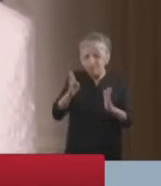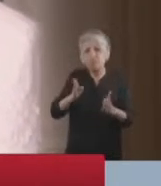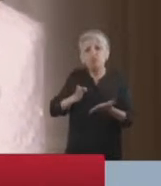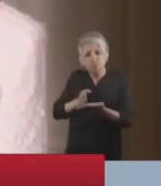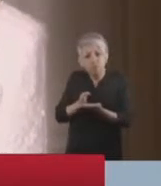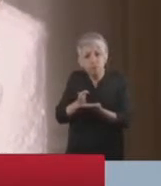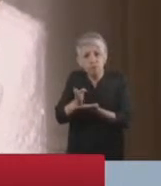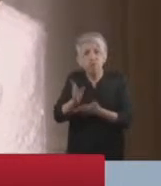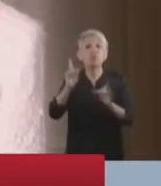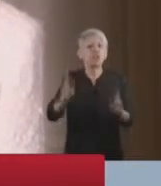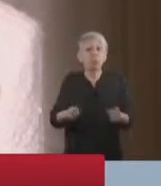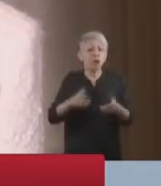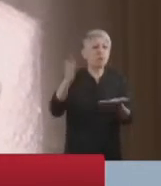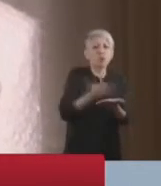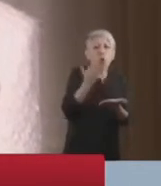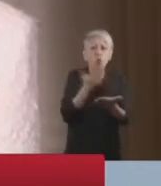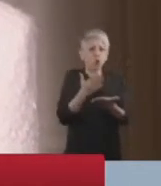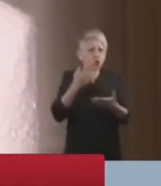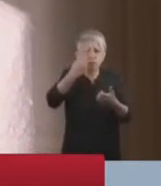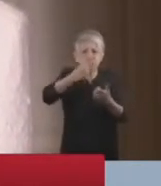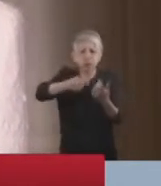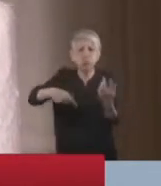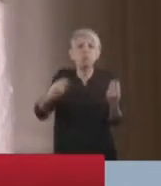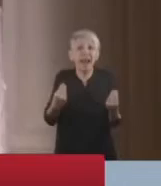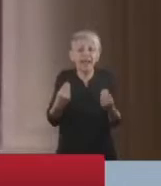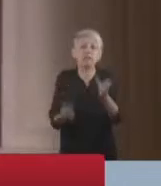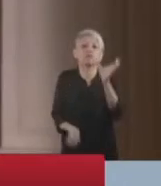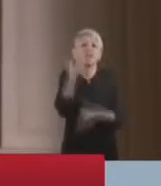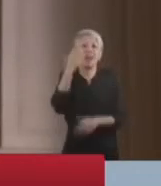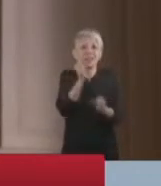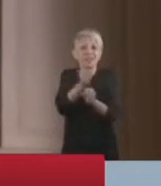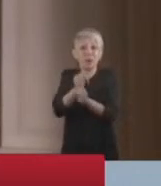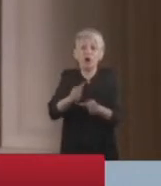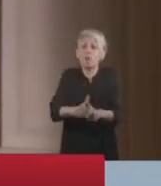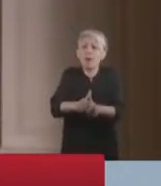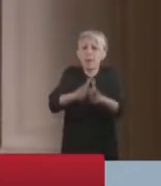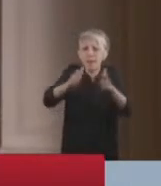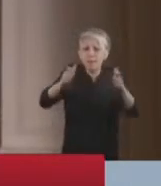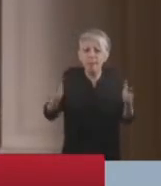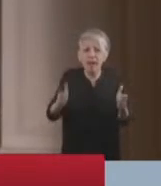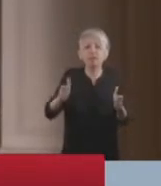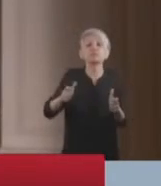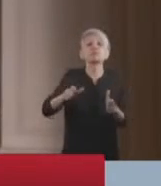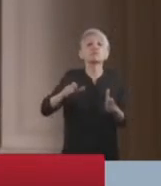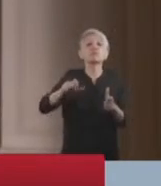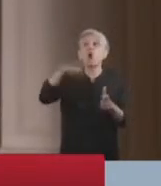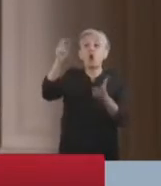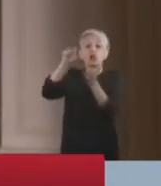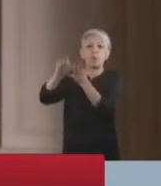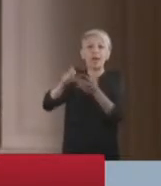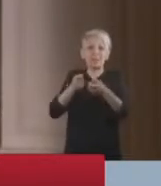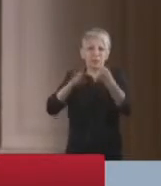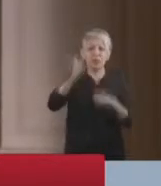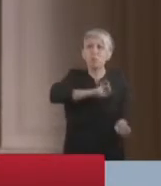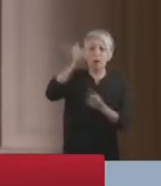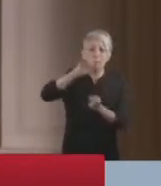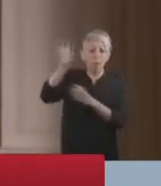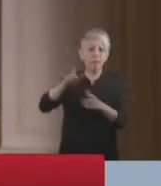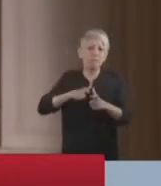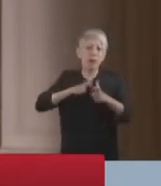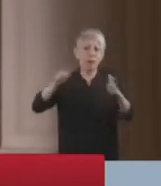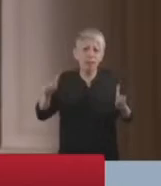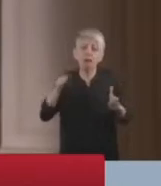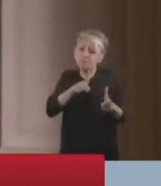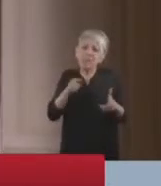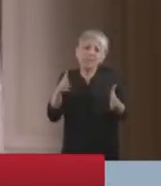gobernador, para aportar miradas y también para buscar soluciones a los problemas económicos que transitamos. Este no es un tema menor, porque ya había un descalce